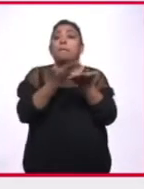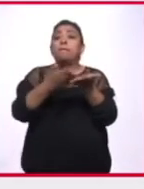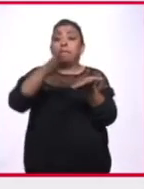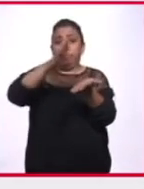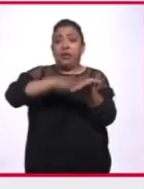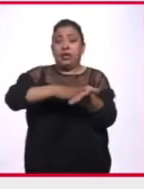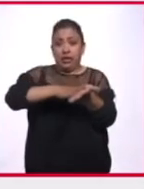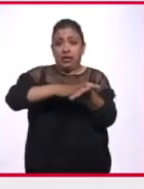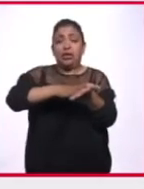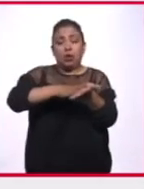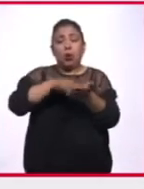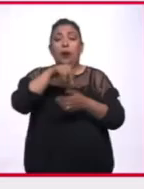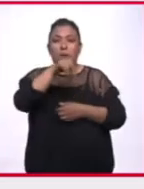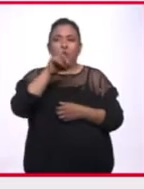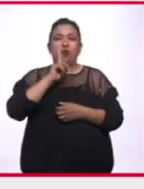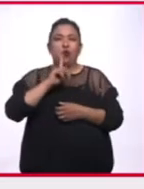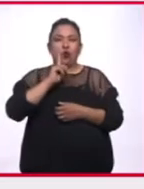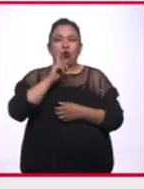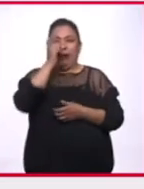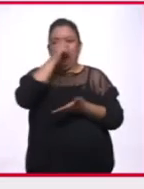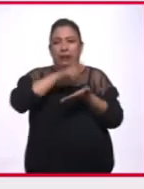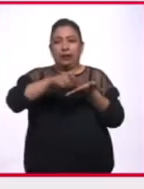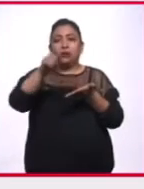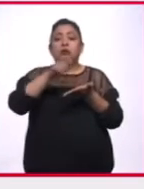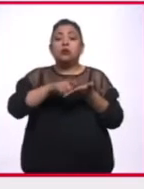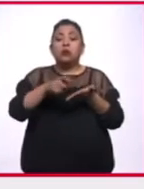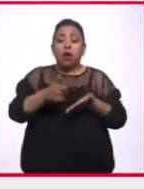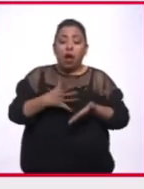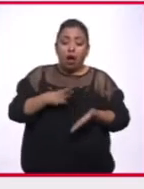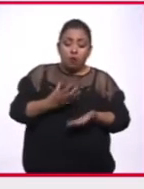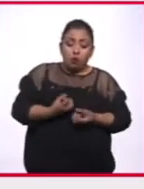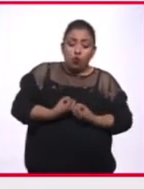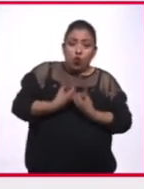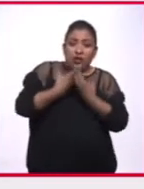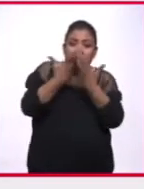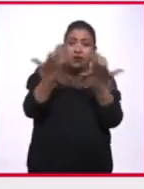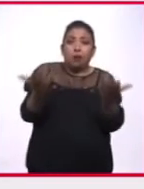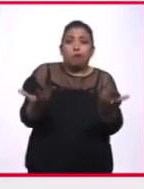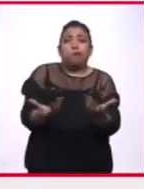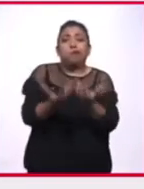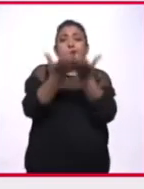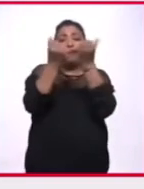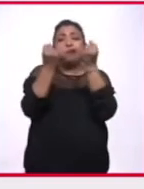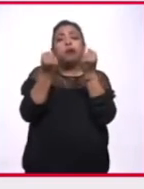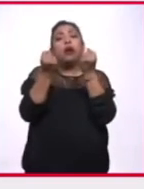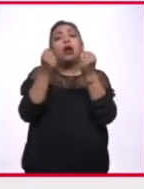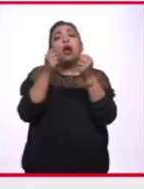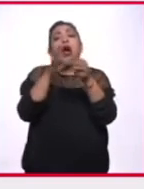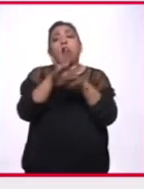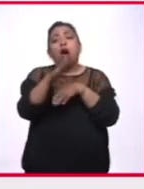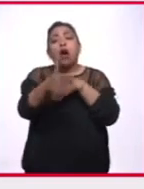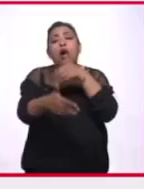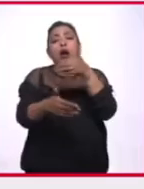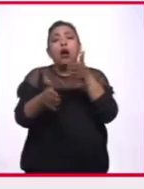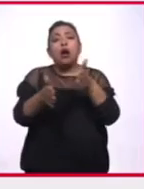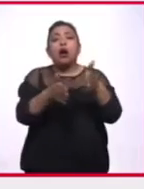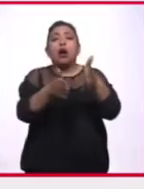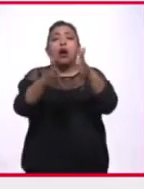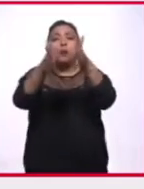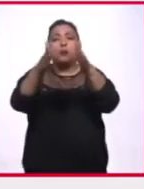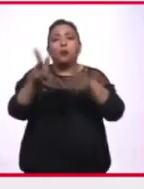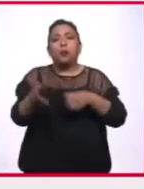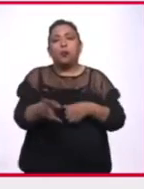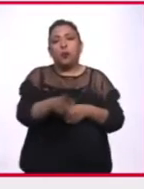bilingüe donde ella, a través de la poesía, rescata los caminos de su